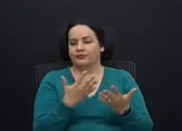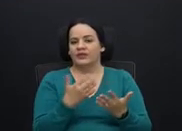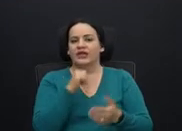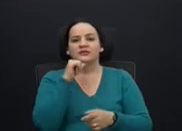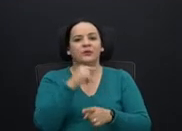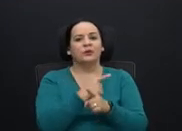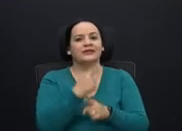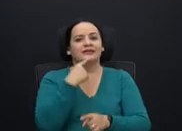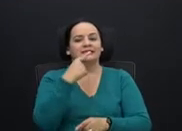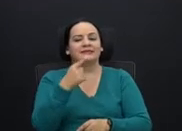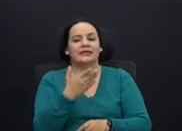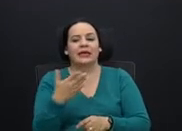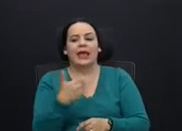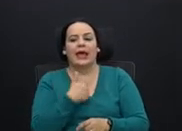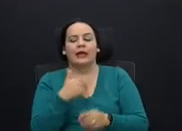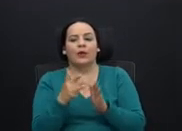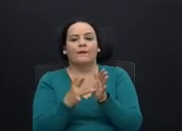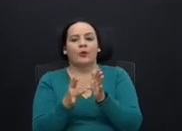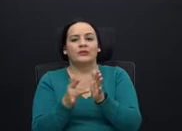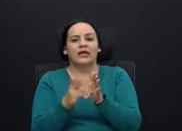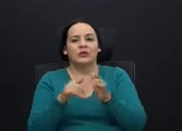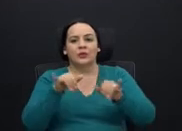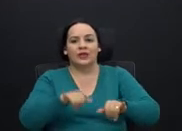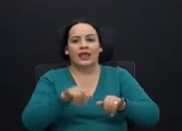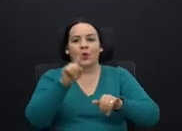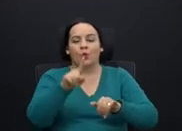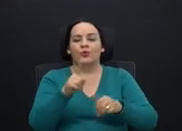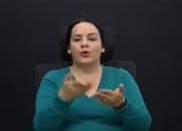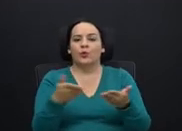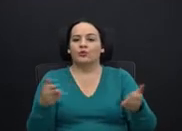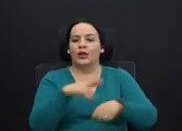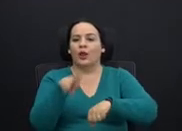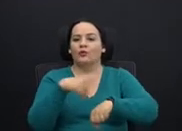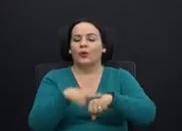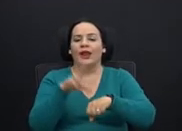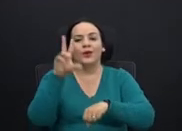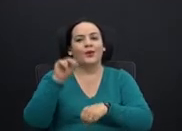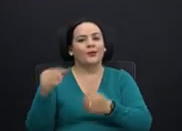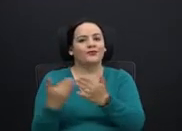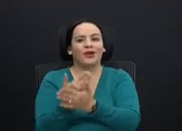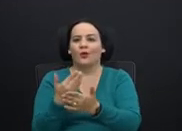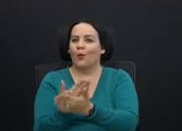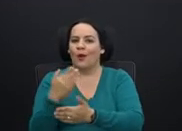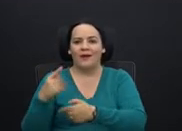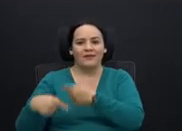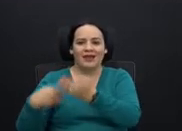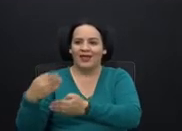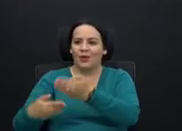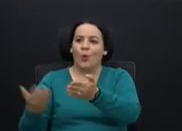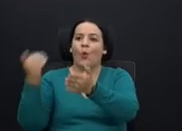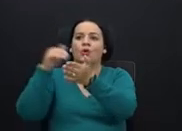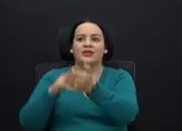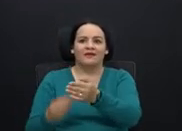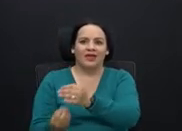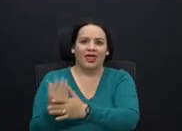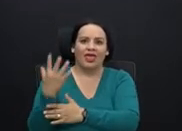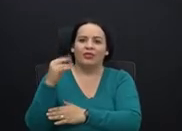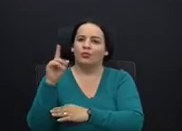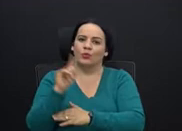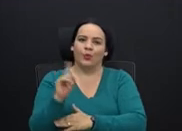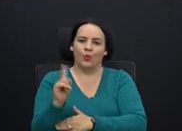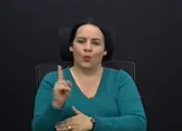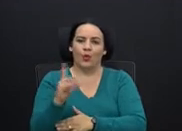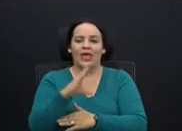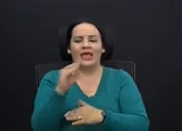que hay un aprovechamiento sostenible de un recurso natural no renovable, porque el recurso natural renovable no se renueva, por lo menos en